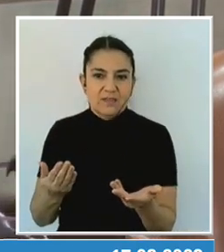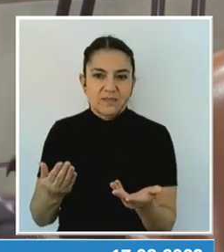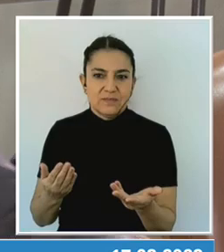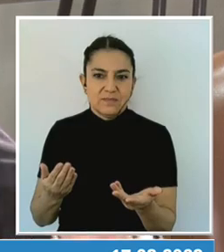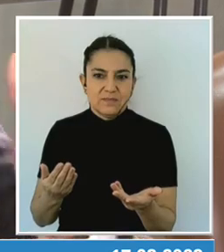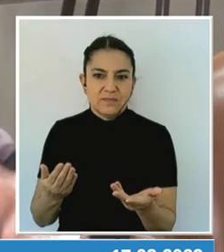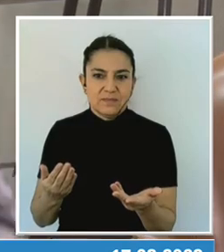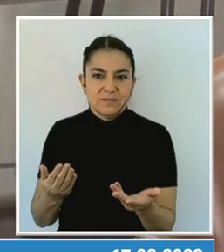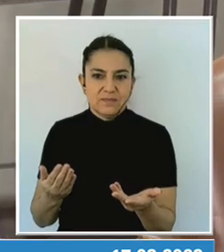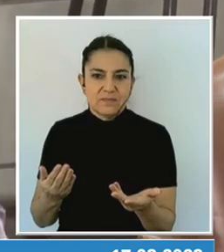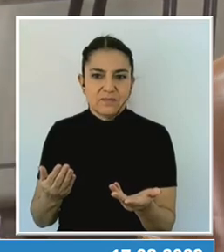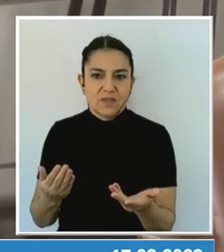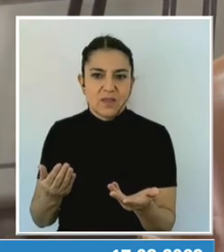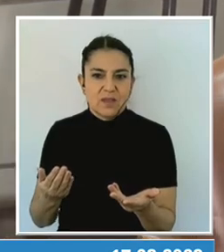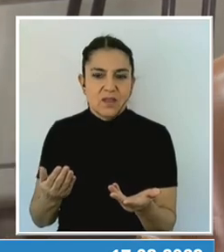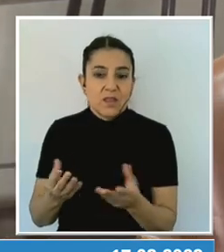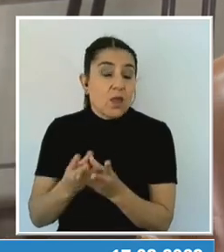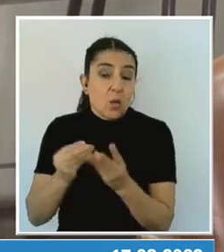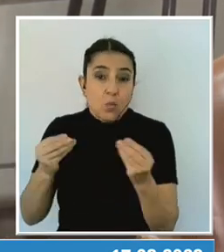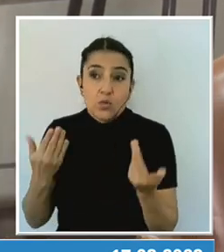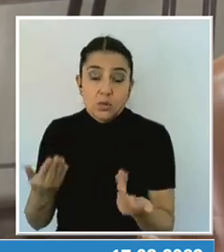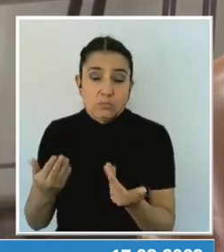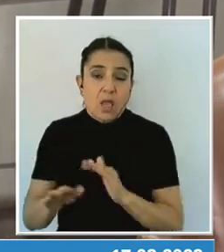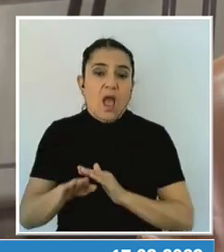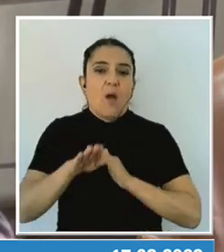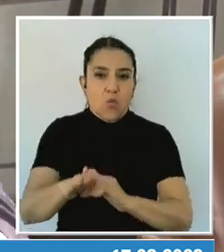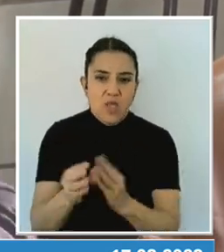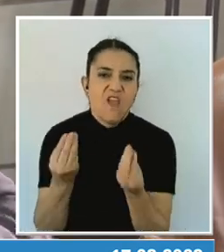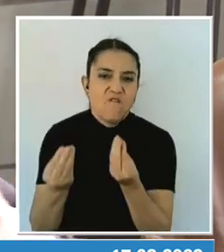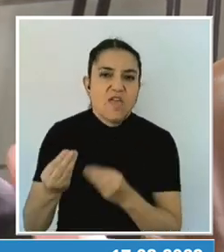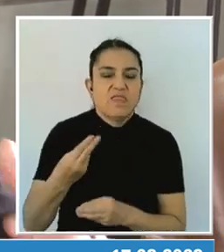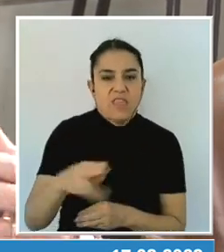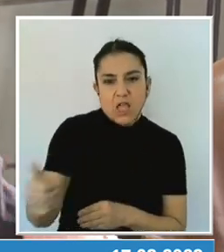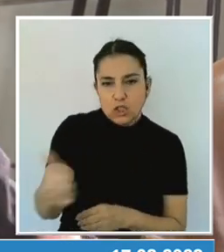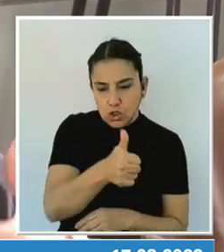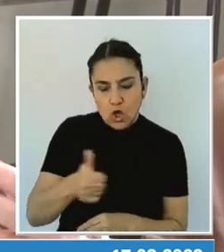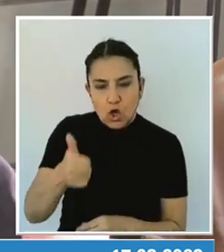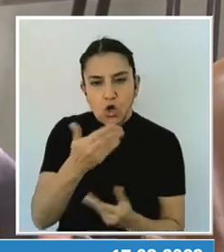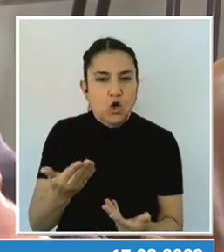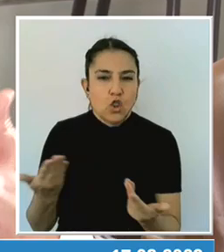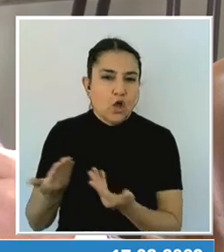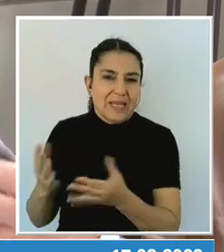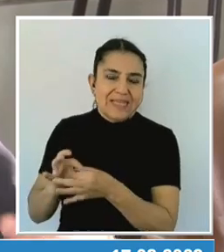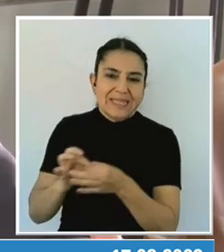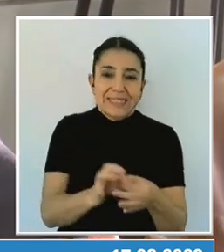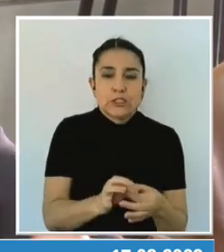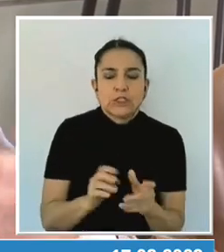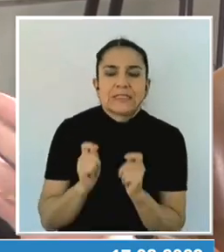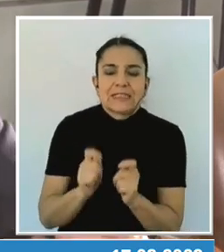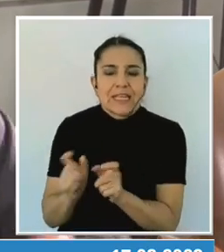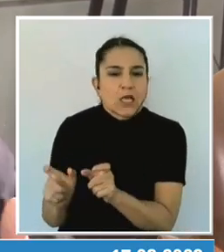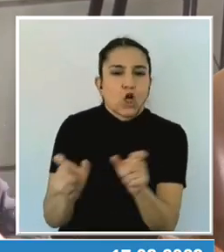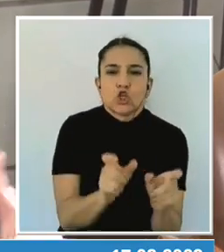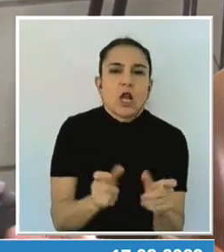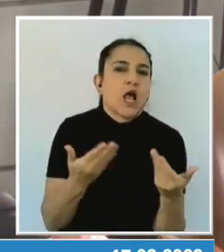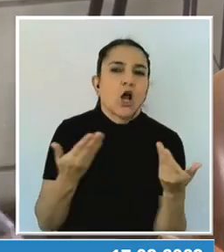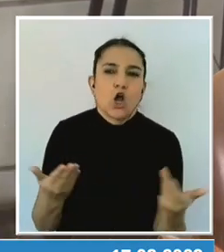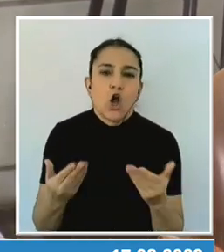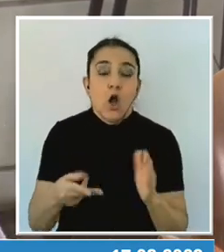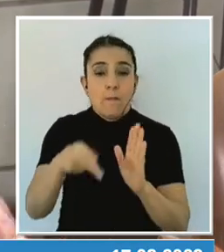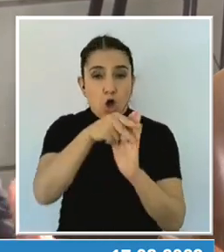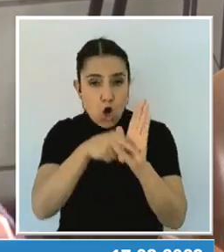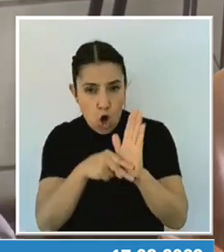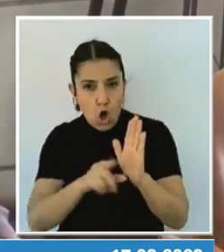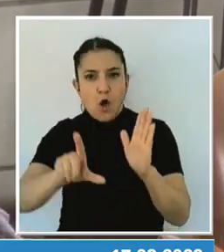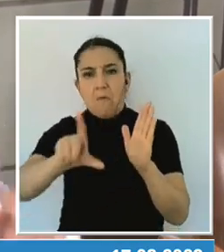promotora, en muchas ocasiones, del bien común. Y que de alguna manera eso se intenta controlar por la vía de las normas orgánicas, pero